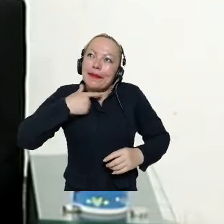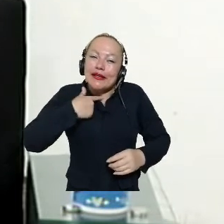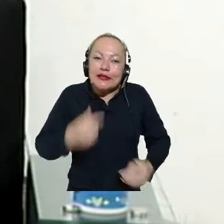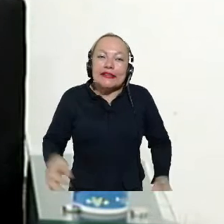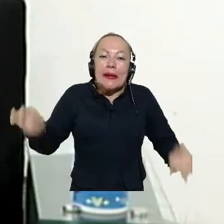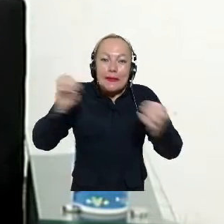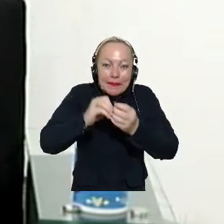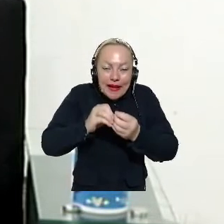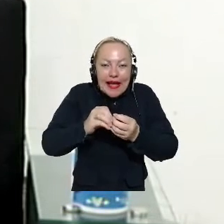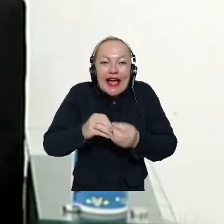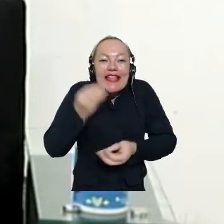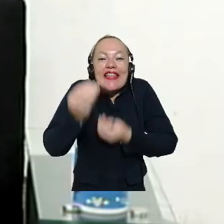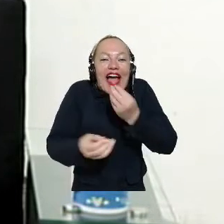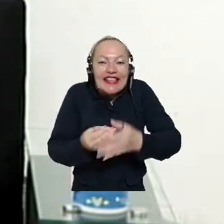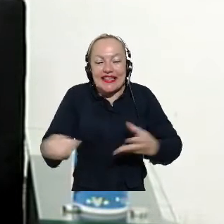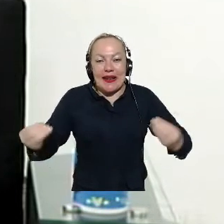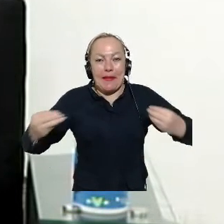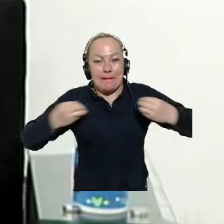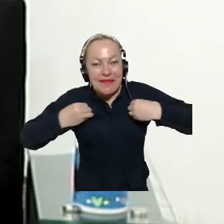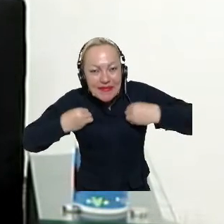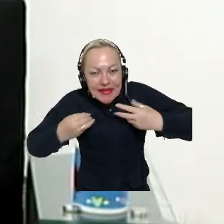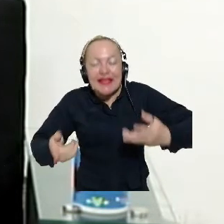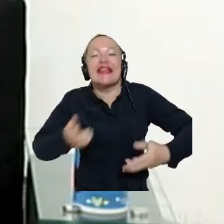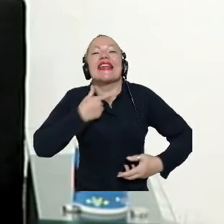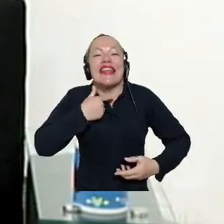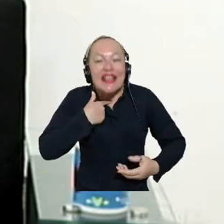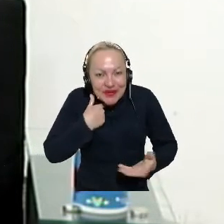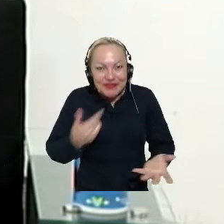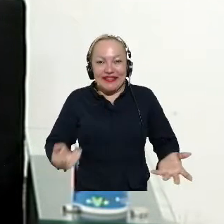Ser, sí, o ser. Vivir, ser, sí.